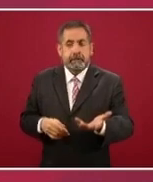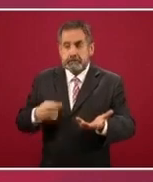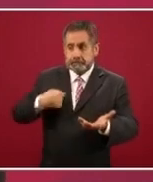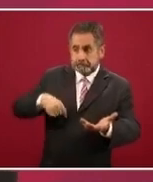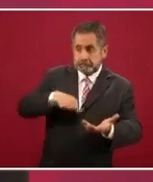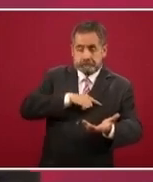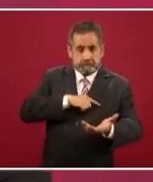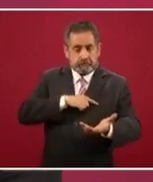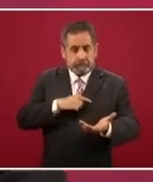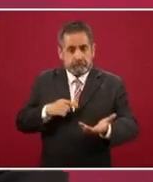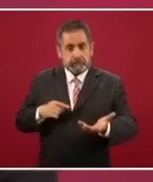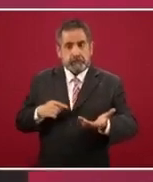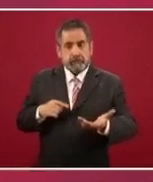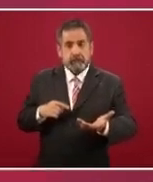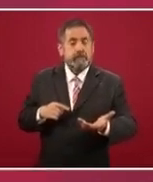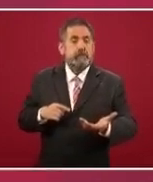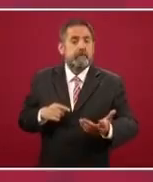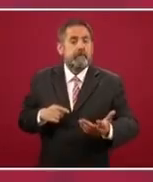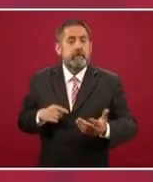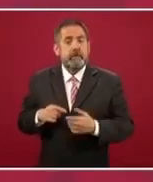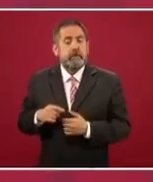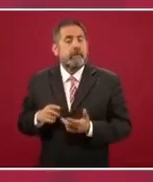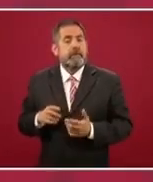nosotros estábamos